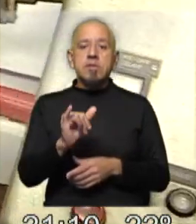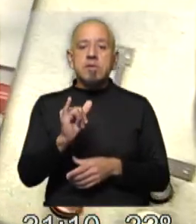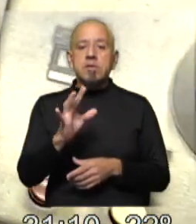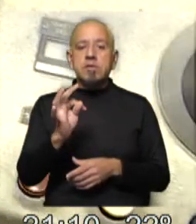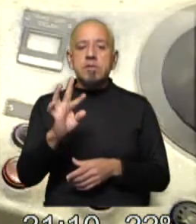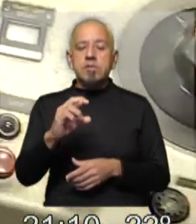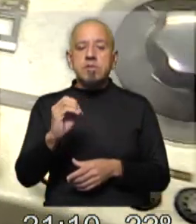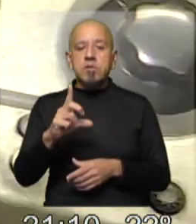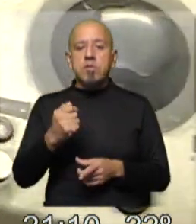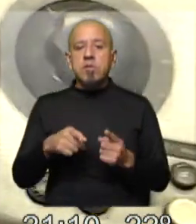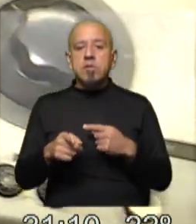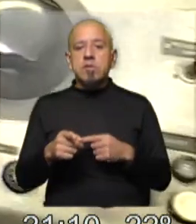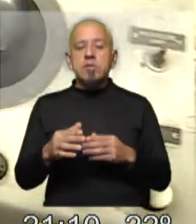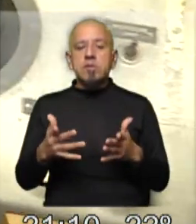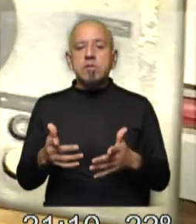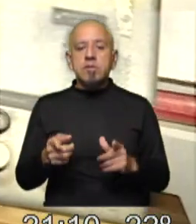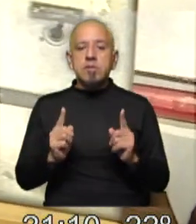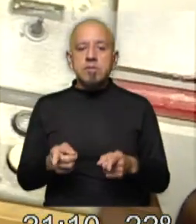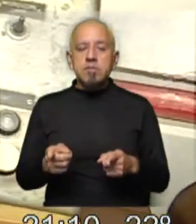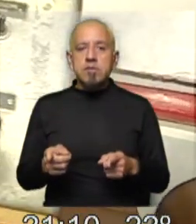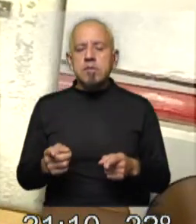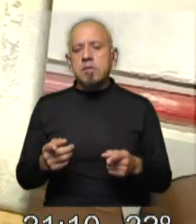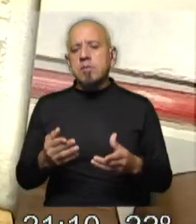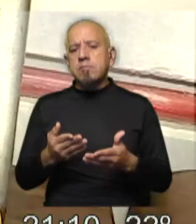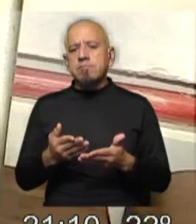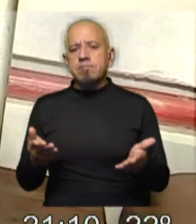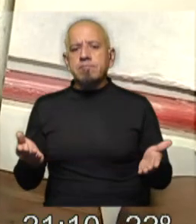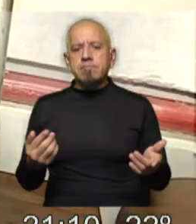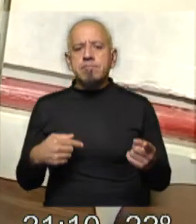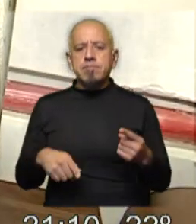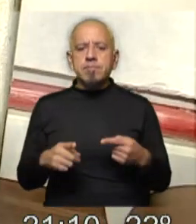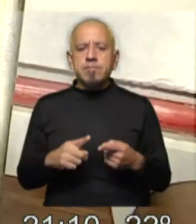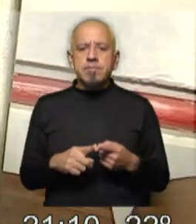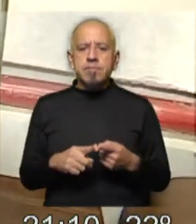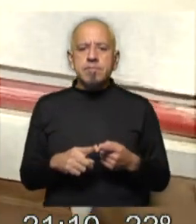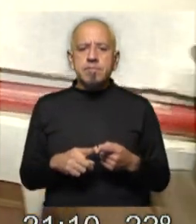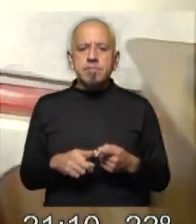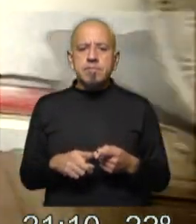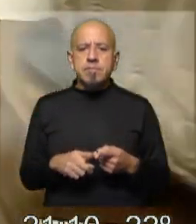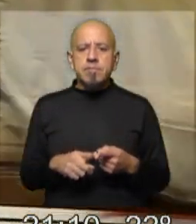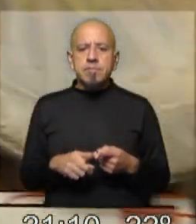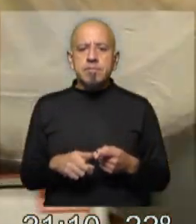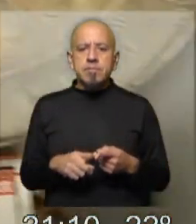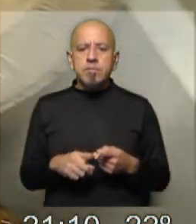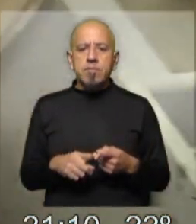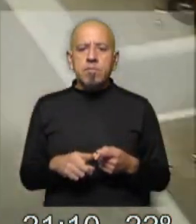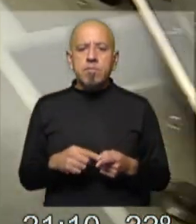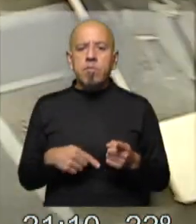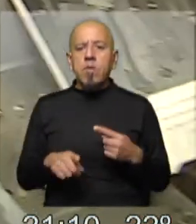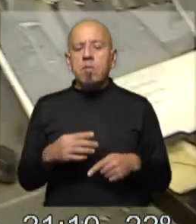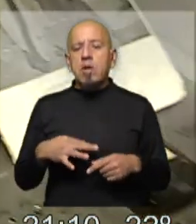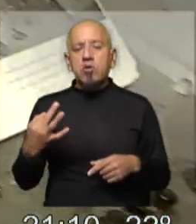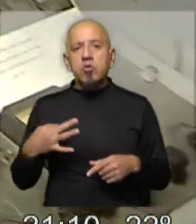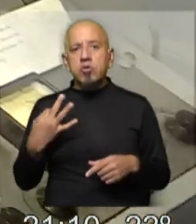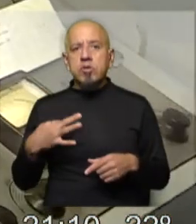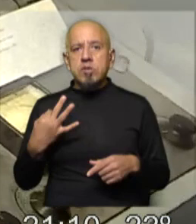más decorativas, y que también eran parte también de la reproducción. Y además también, a lo largo de los años,